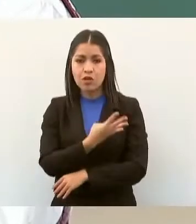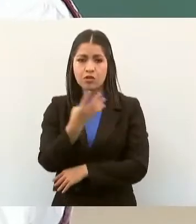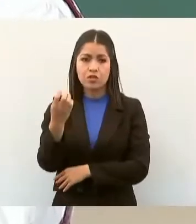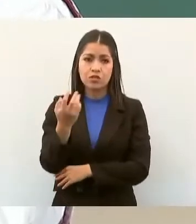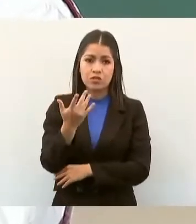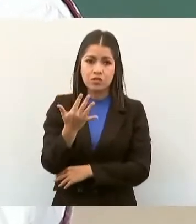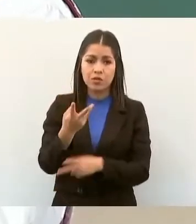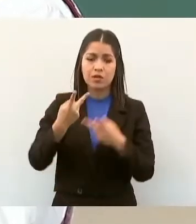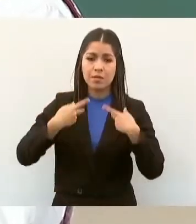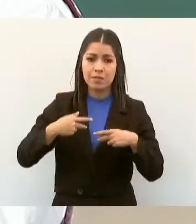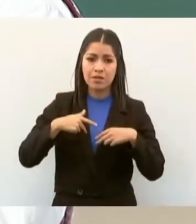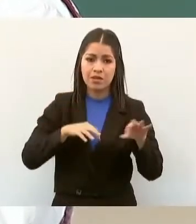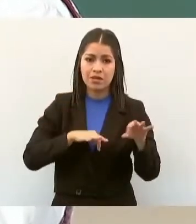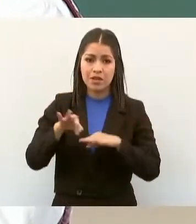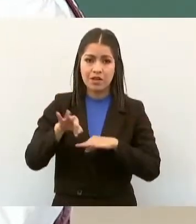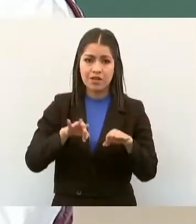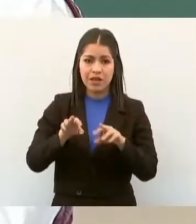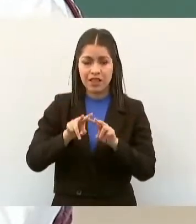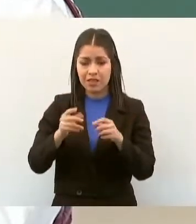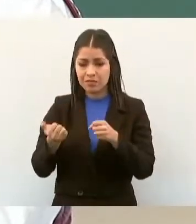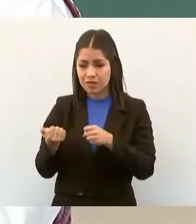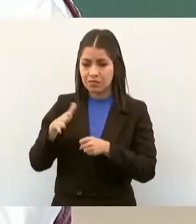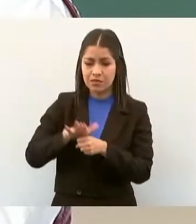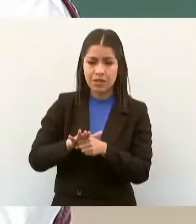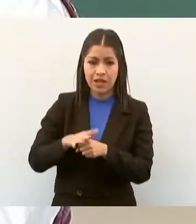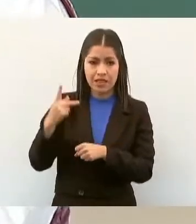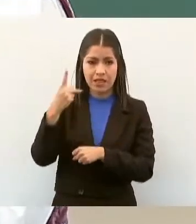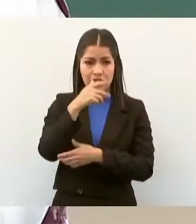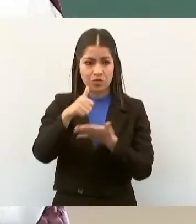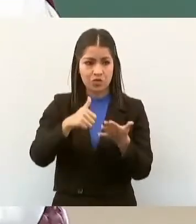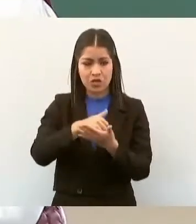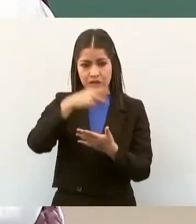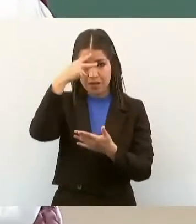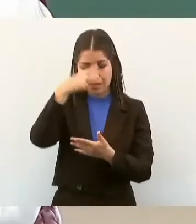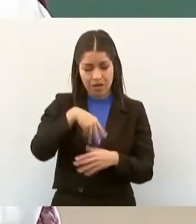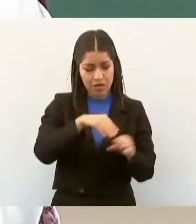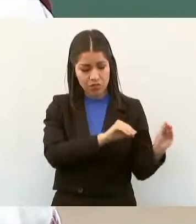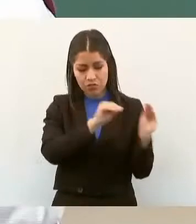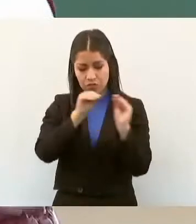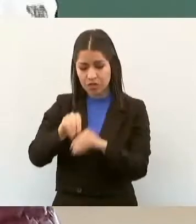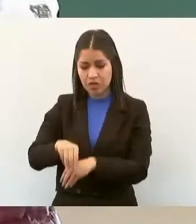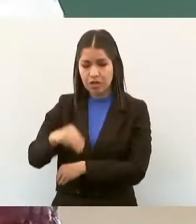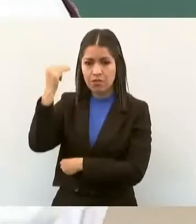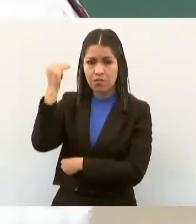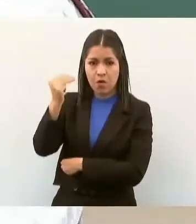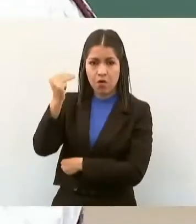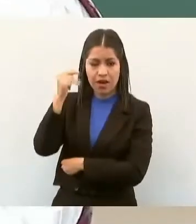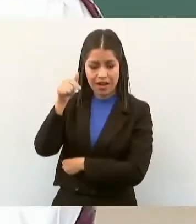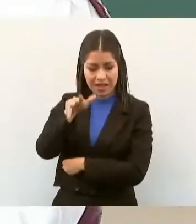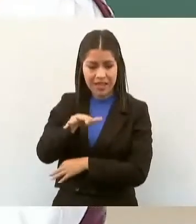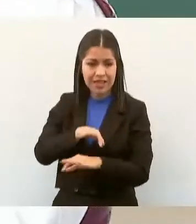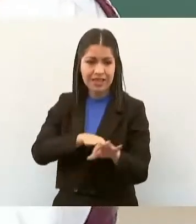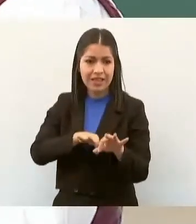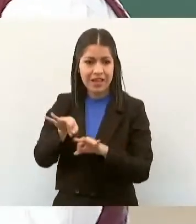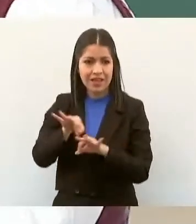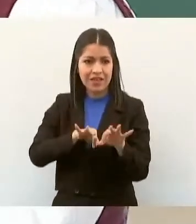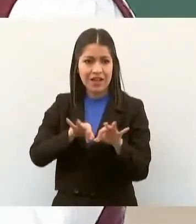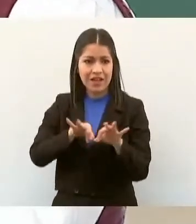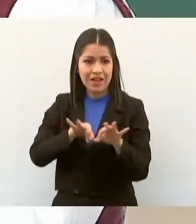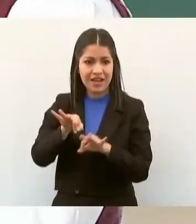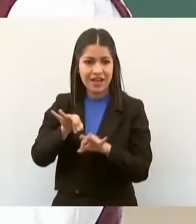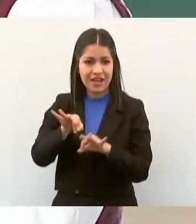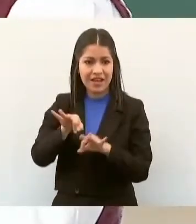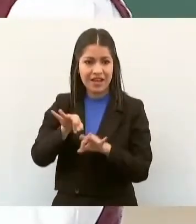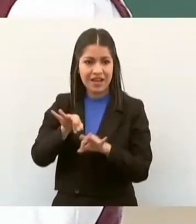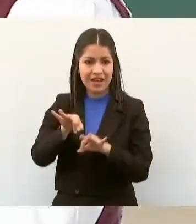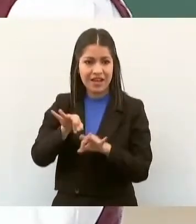450 trabajadores administrativos de la Ciudad de México a Morelia, aquí en Tres Marías, en